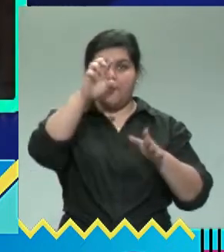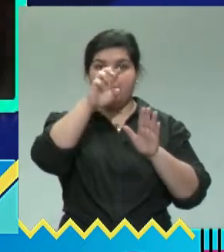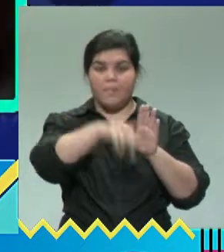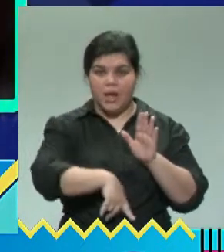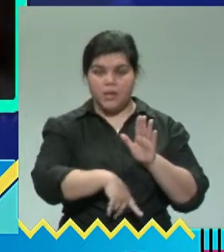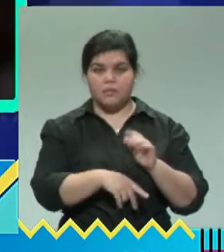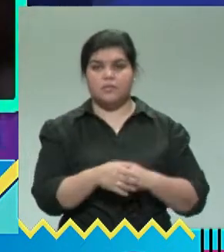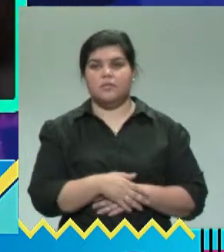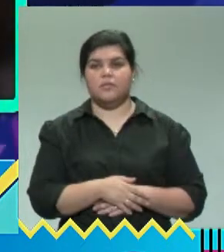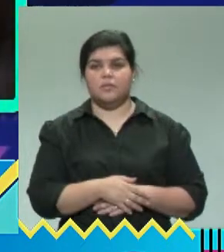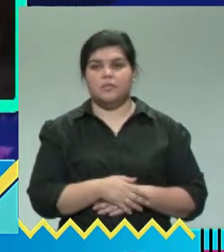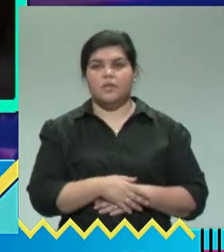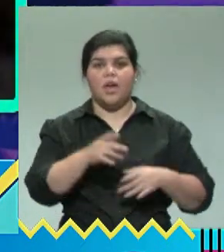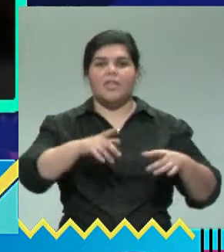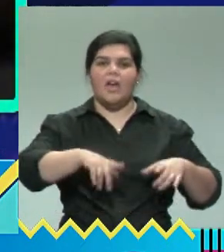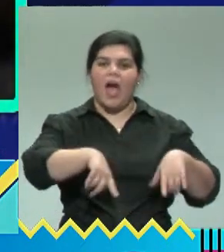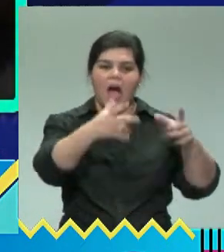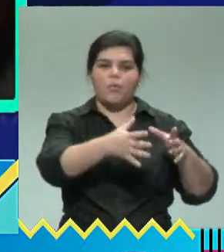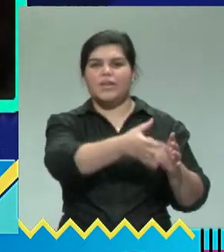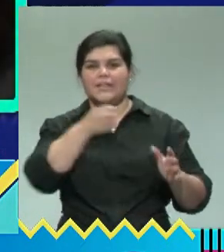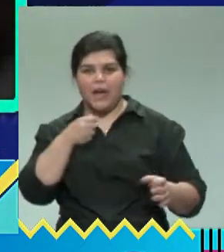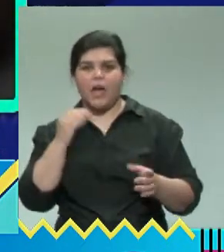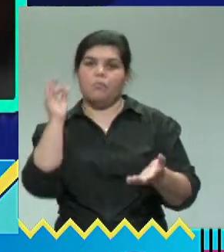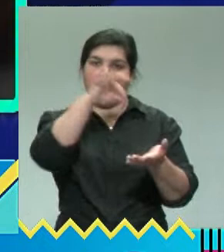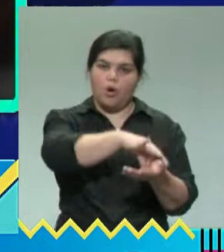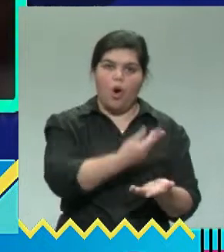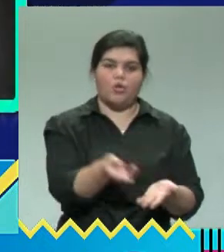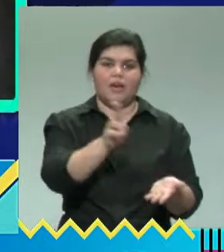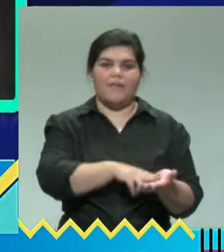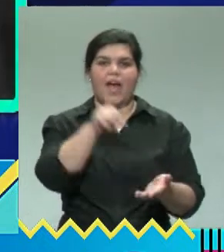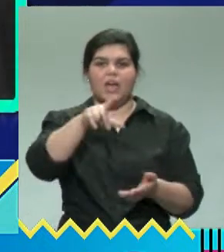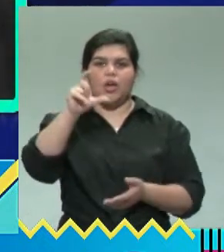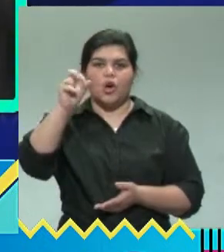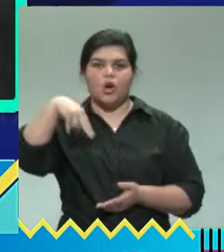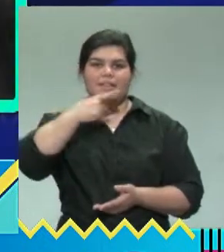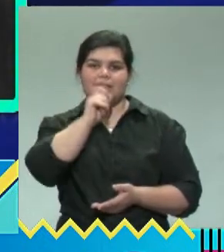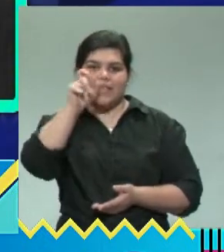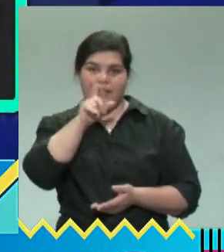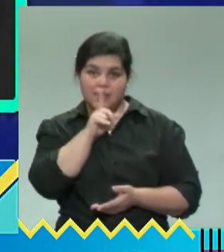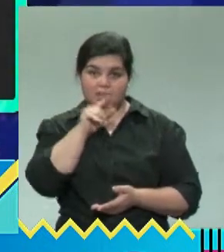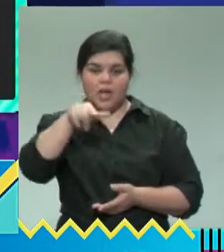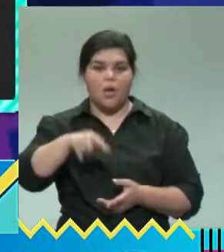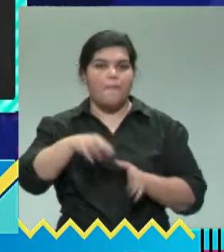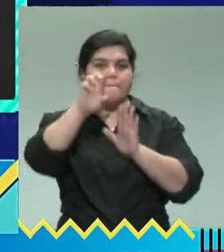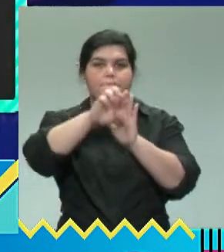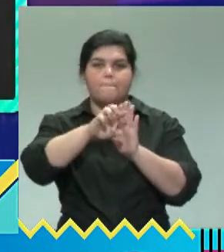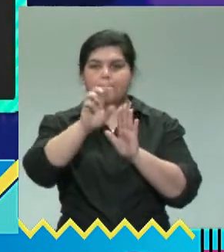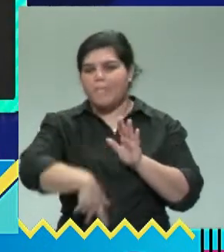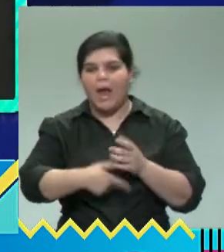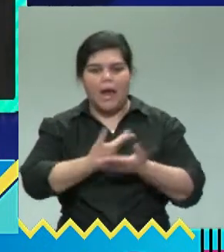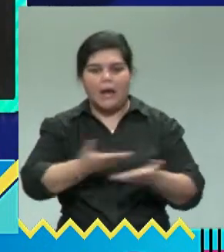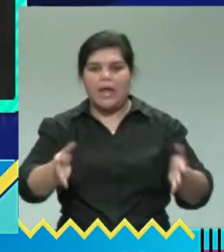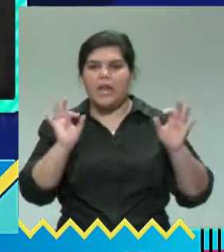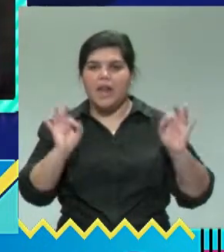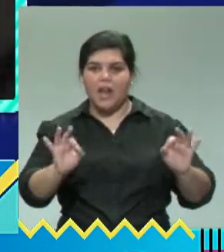reforestación y forestación urbana, que está escrito por el CONICET. Esto es como un macro plan que engloba las medidas a tomar